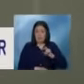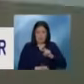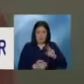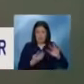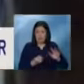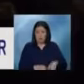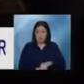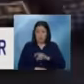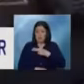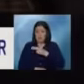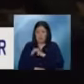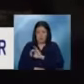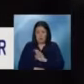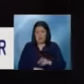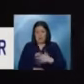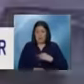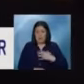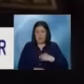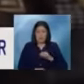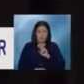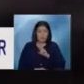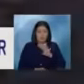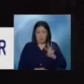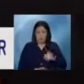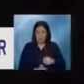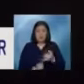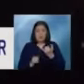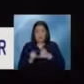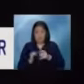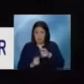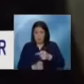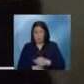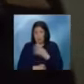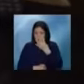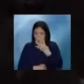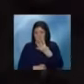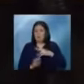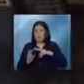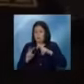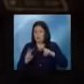y Heiner Núñez Rojas, de 24. Este último tiene 4